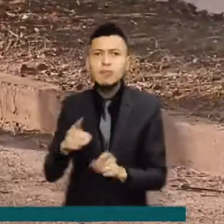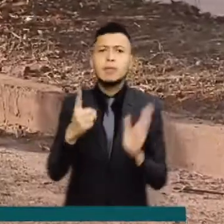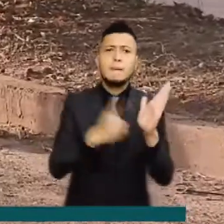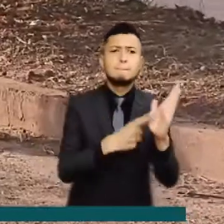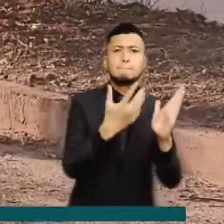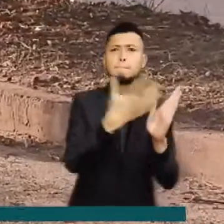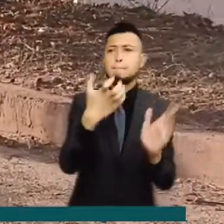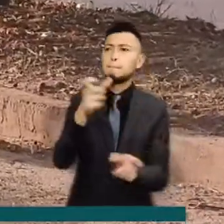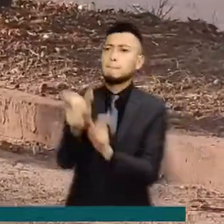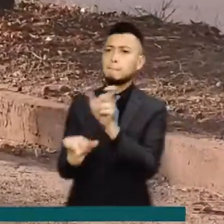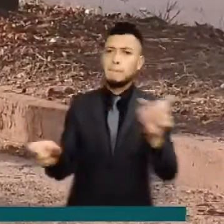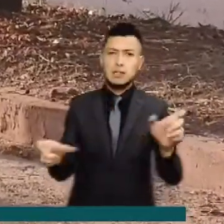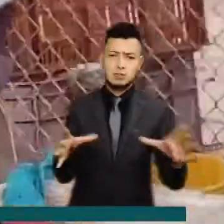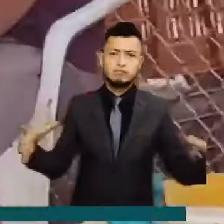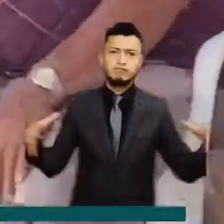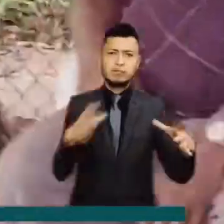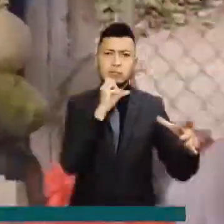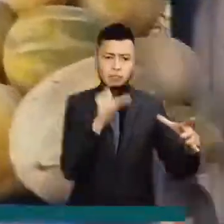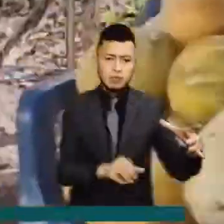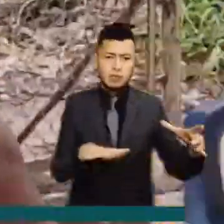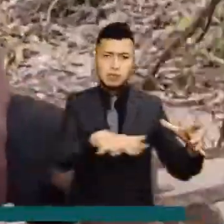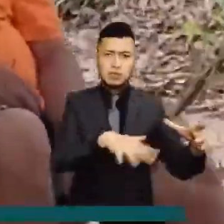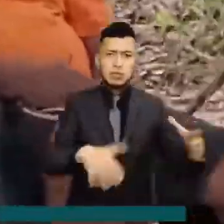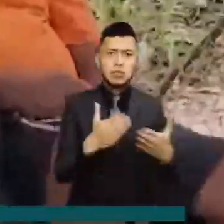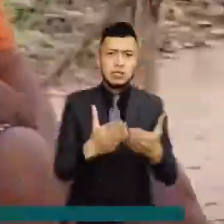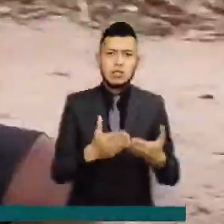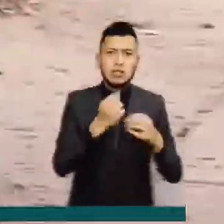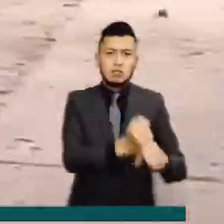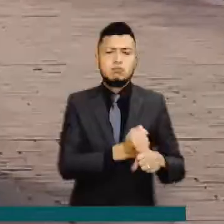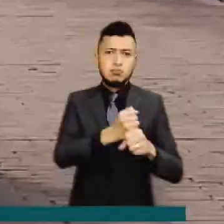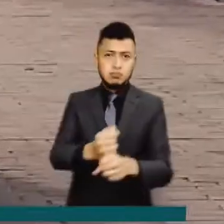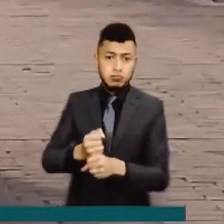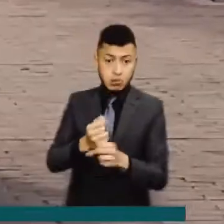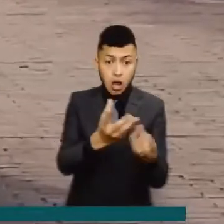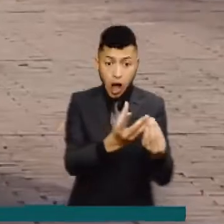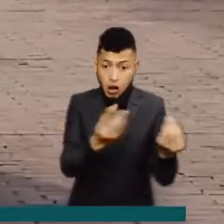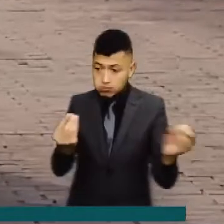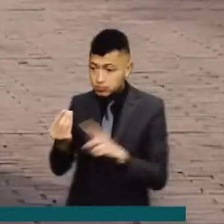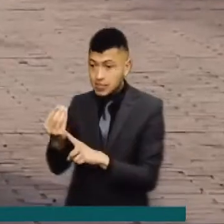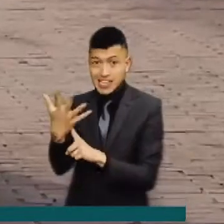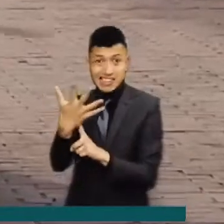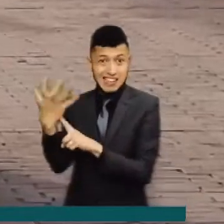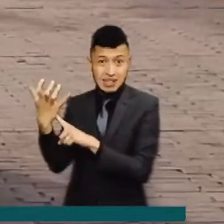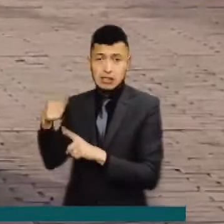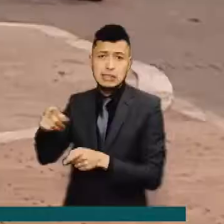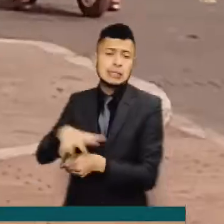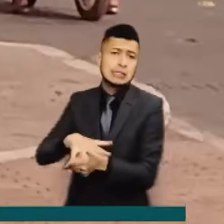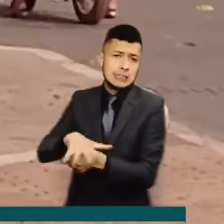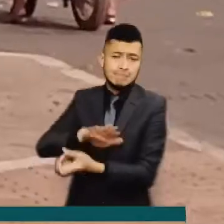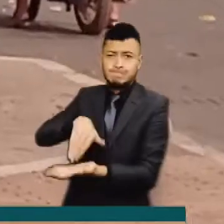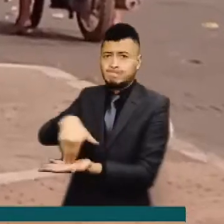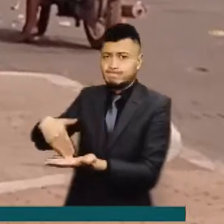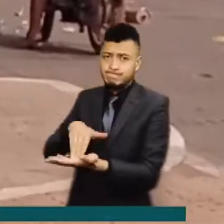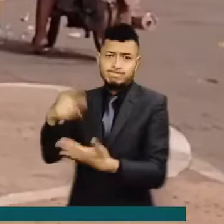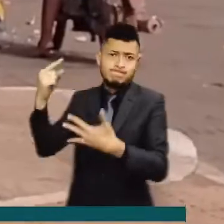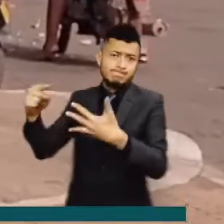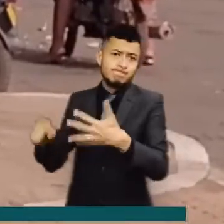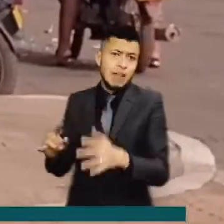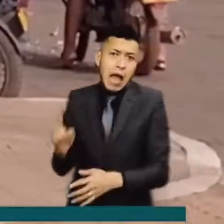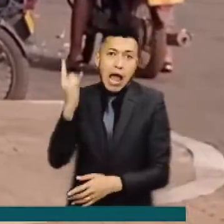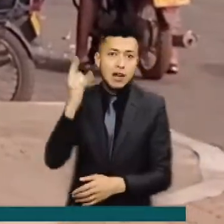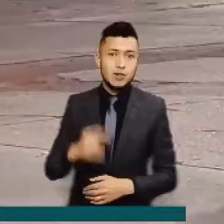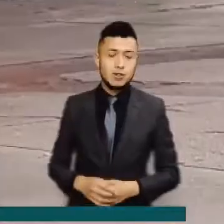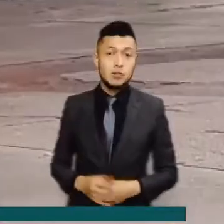reportaron aproximadamente 1.500 personas de la tercera edad en Puerto Carreño, de los cuales 500 se encuentran en algún estado